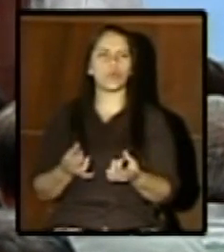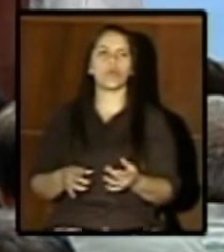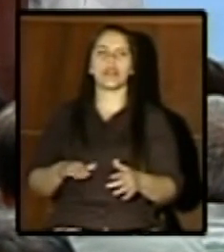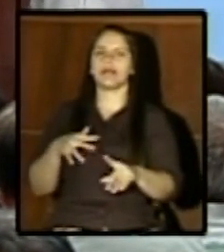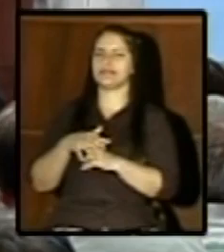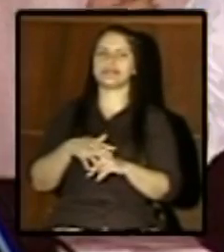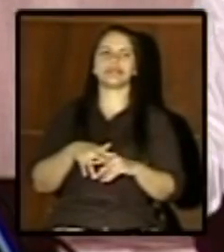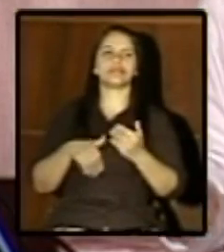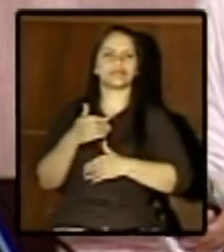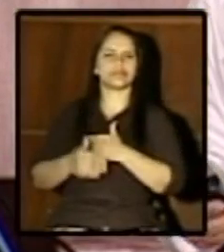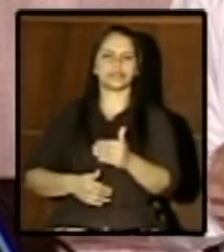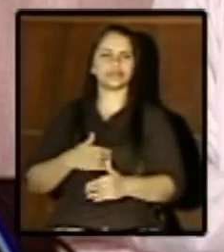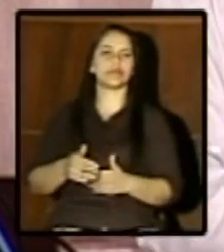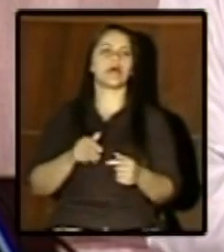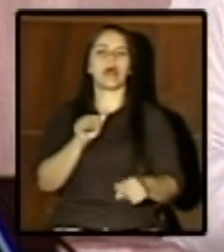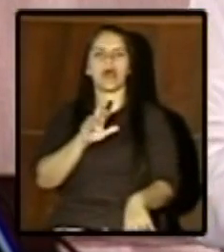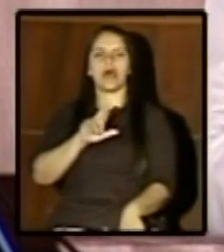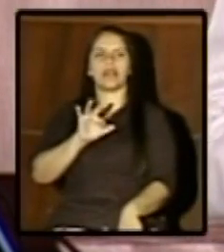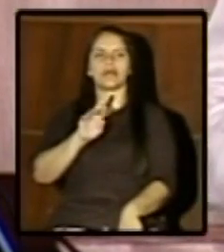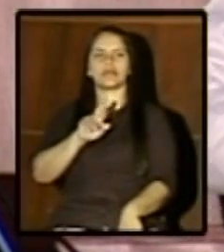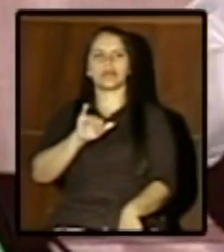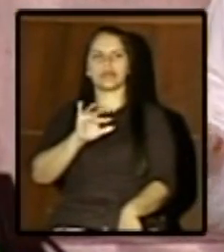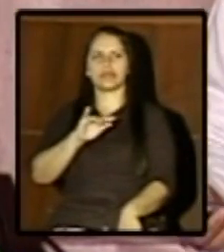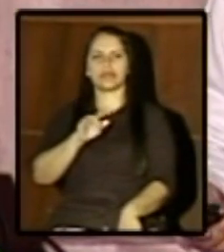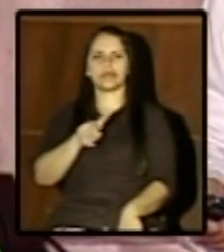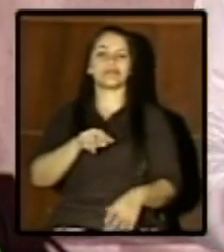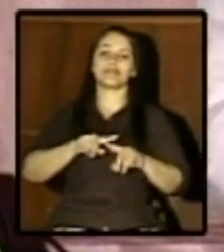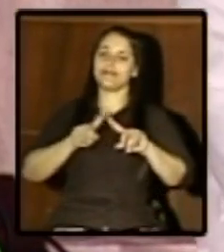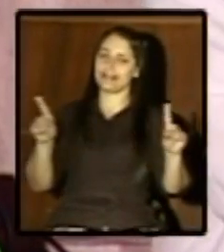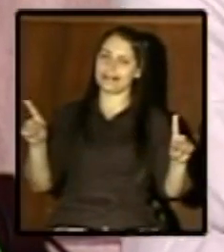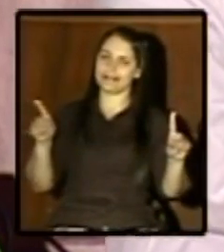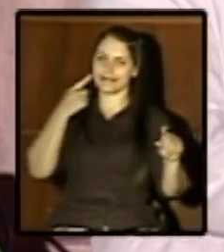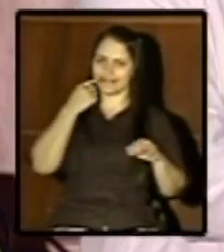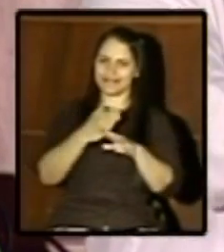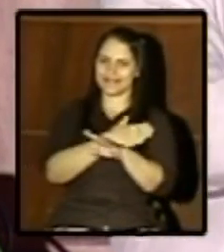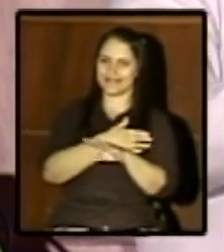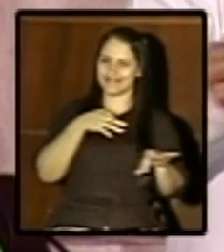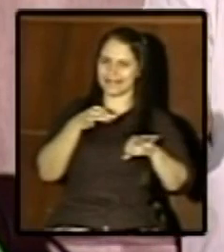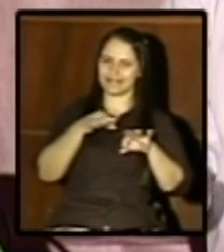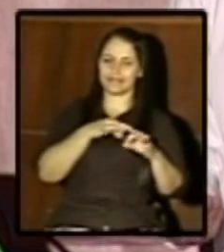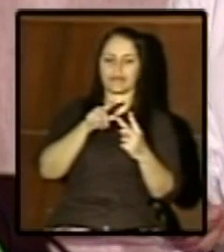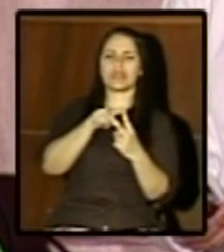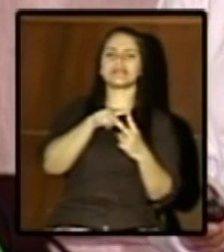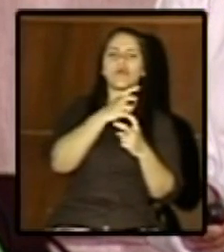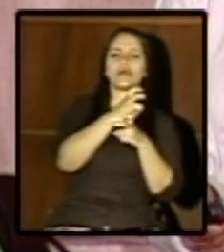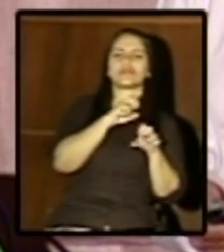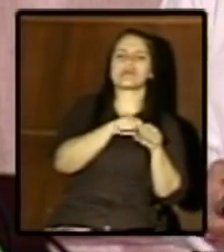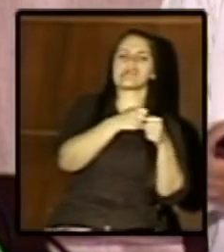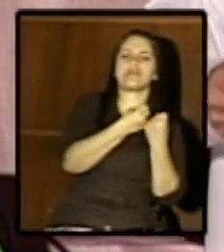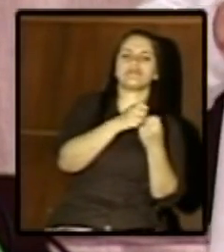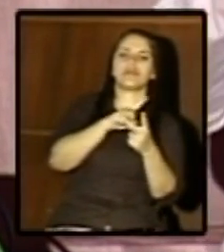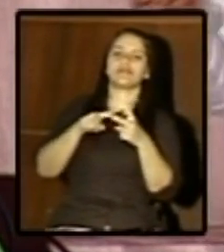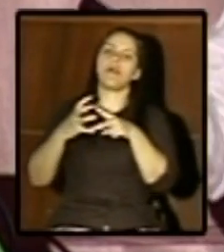articulación y la degenera, la hace doler y la deforma. Eso se llama una artritis reumatoide, que es distinto